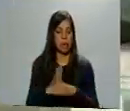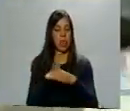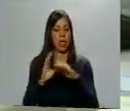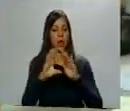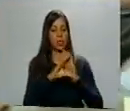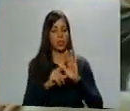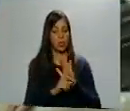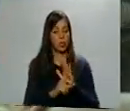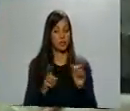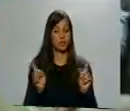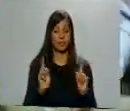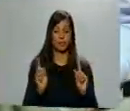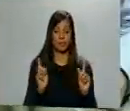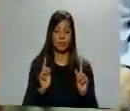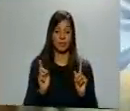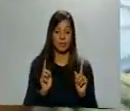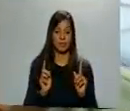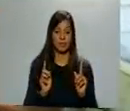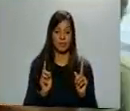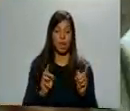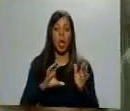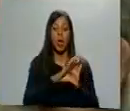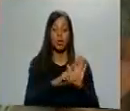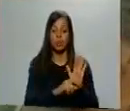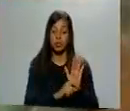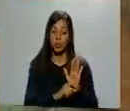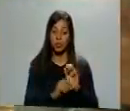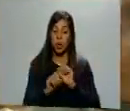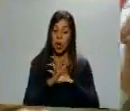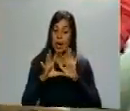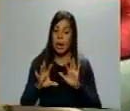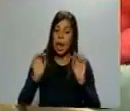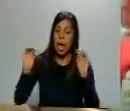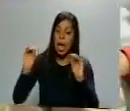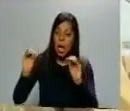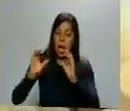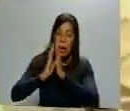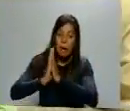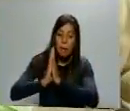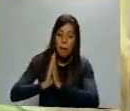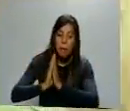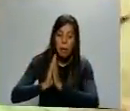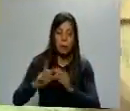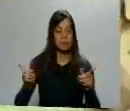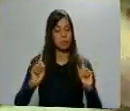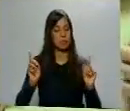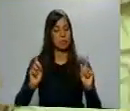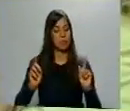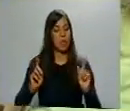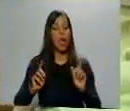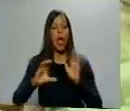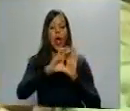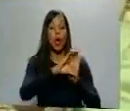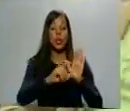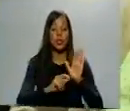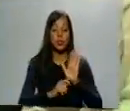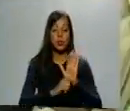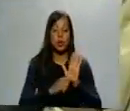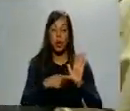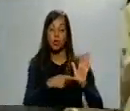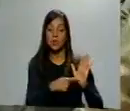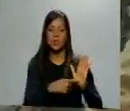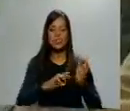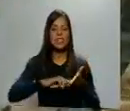Constitución. Es que la Constitución no le está pidiendo un favor a nadie para defender su democracia. La Constitución es